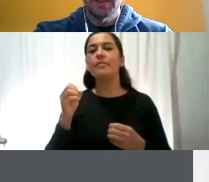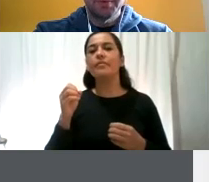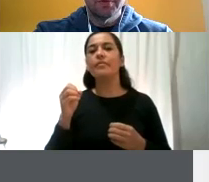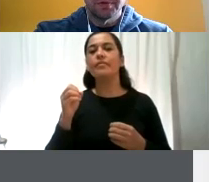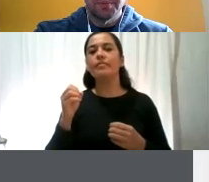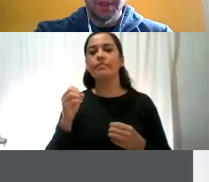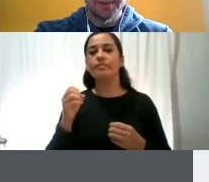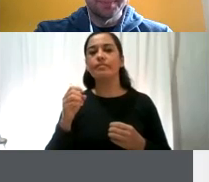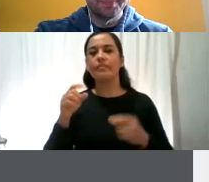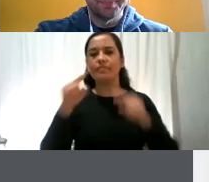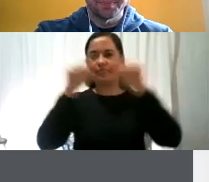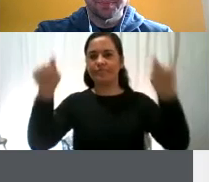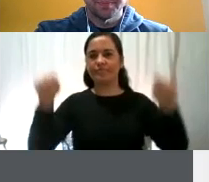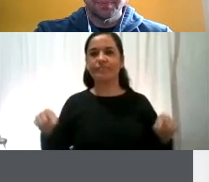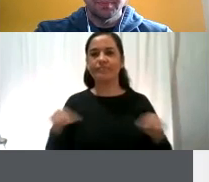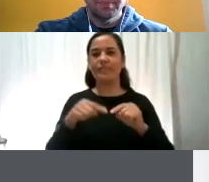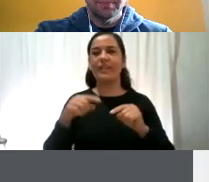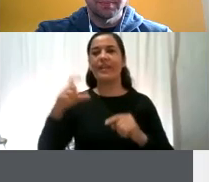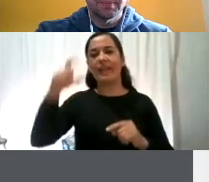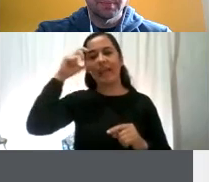un entrepiso sin vigas.